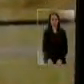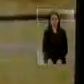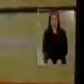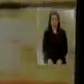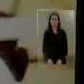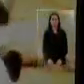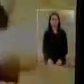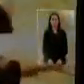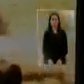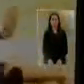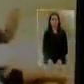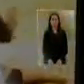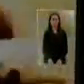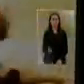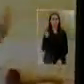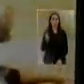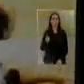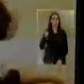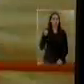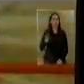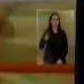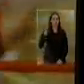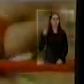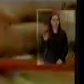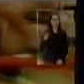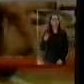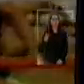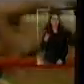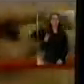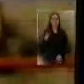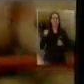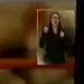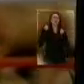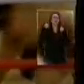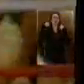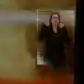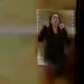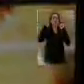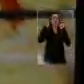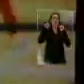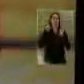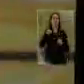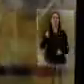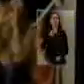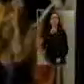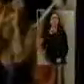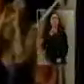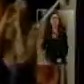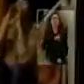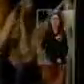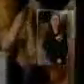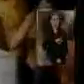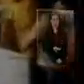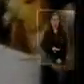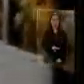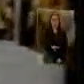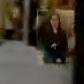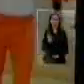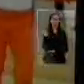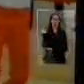En plancha, uno, dos, tres. Ha ganado Mister Chile por